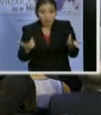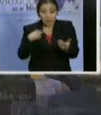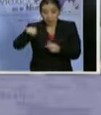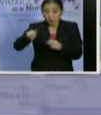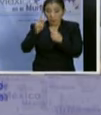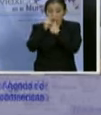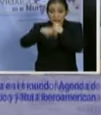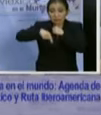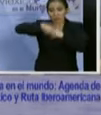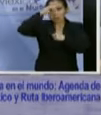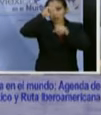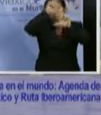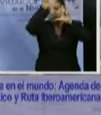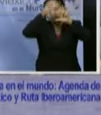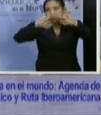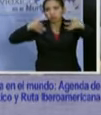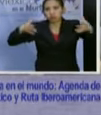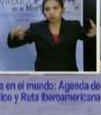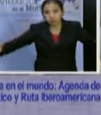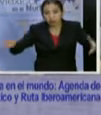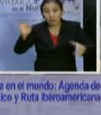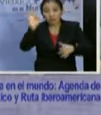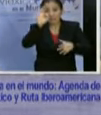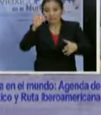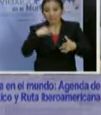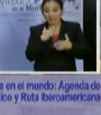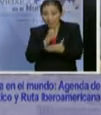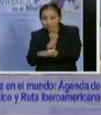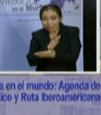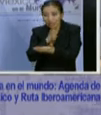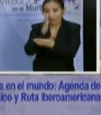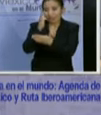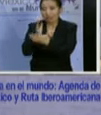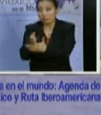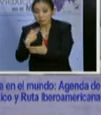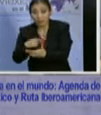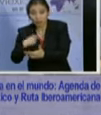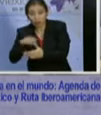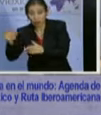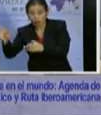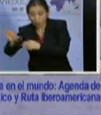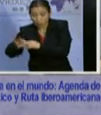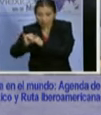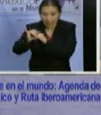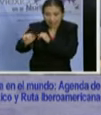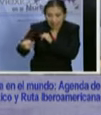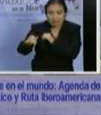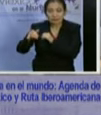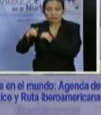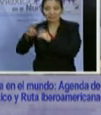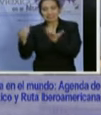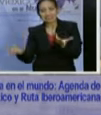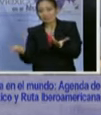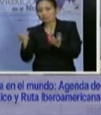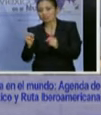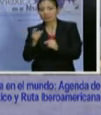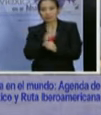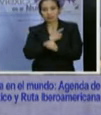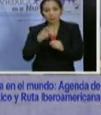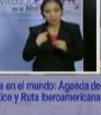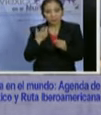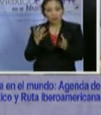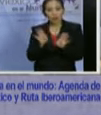tan grande como este, la posibilidad de ir a donde están las personas, la población de a pie, no debiera de descartarse.